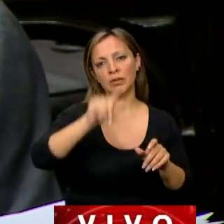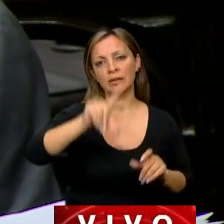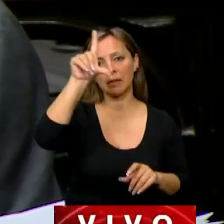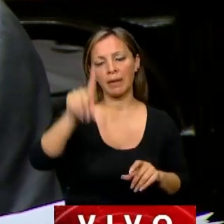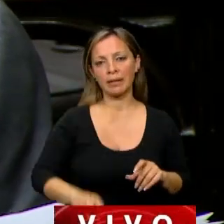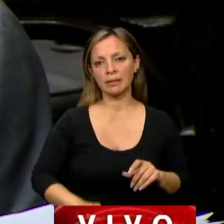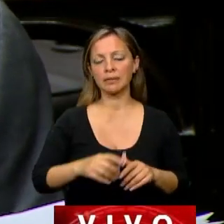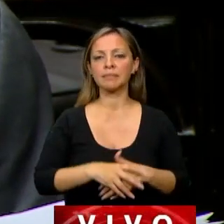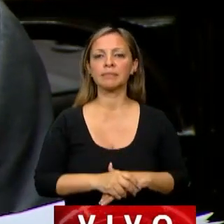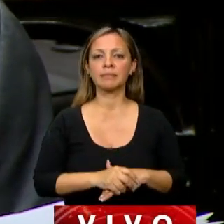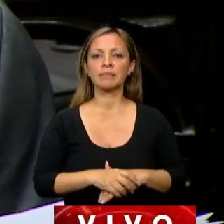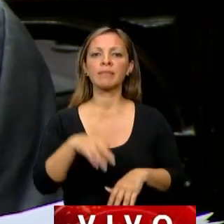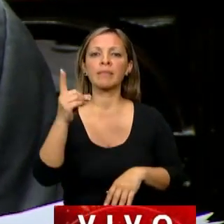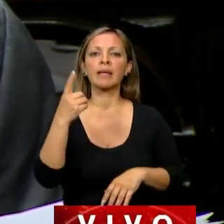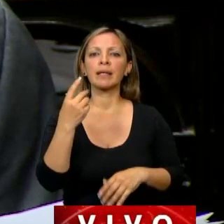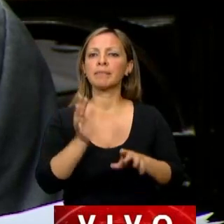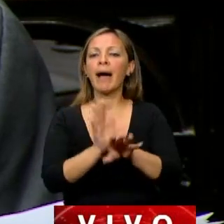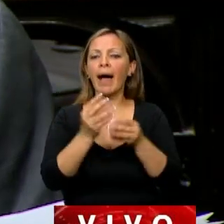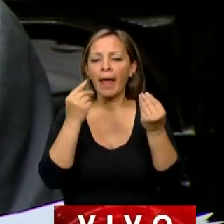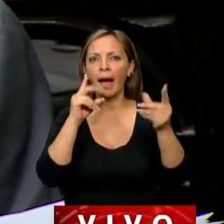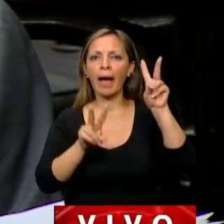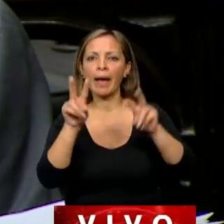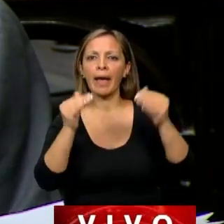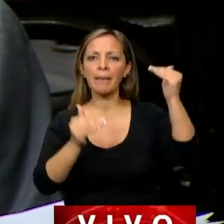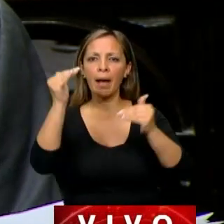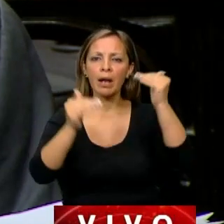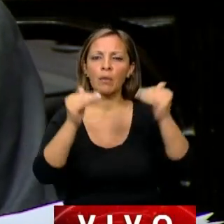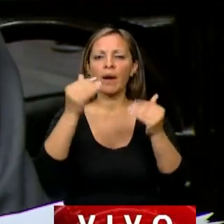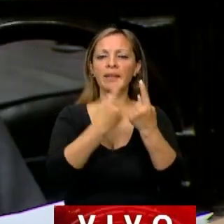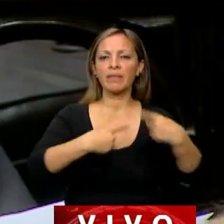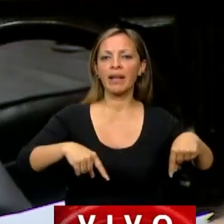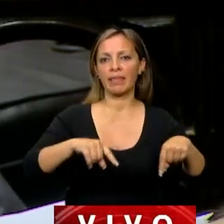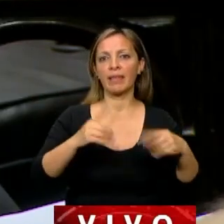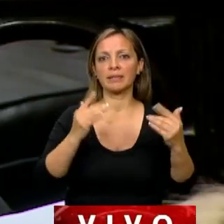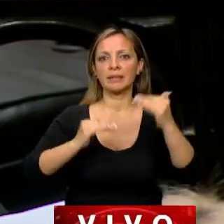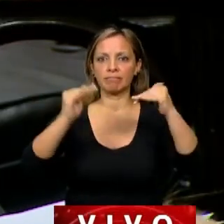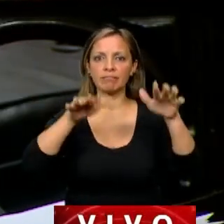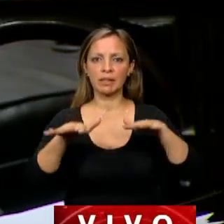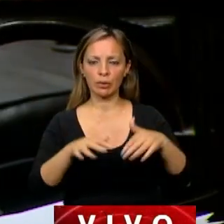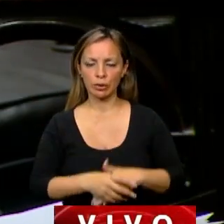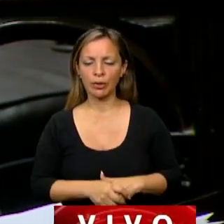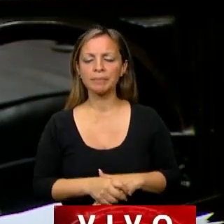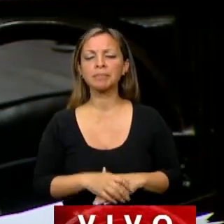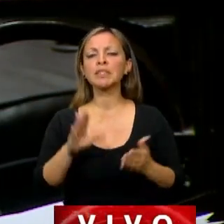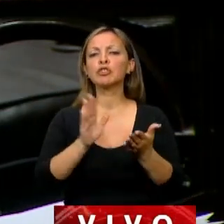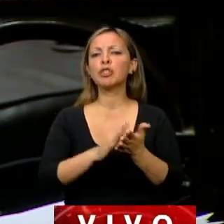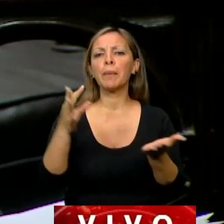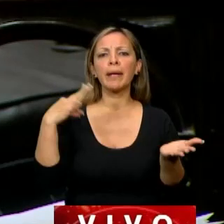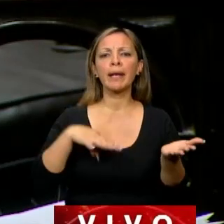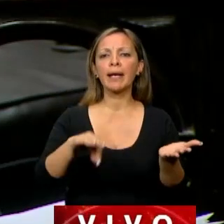se eliminen disparidades que no tendrían mucha justificación respecto de los ingresos